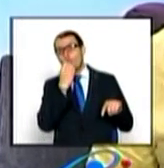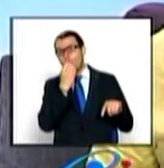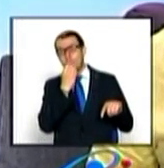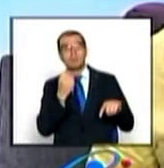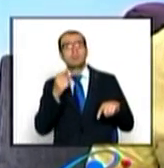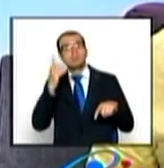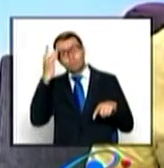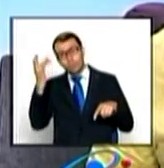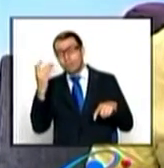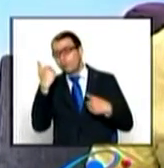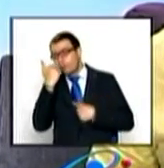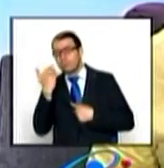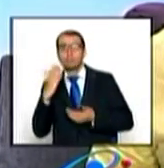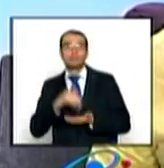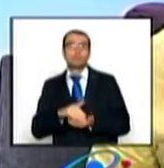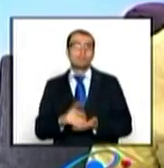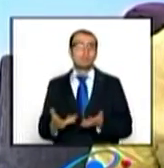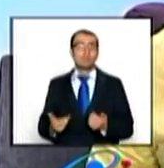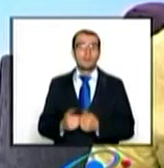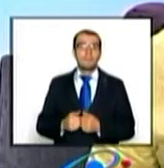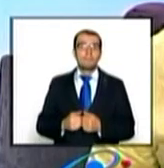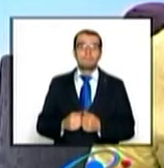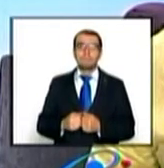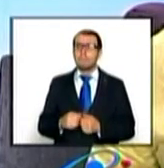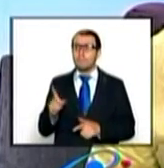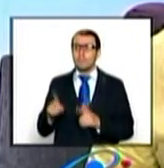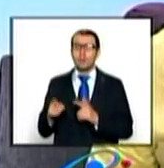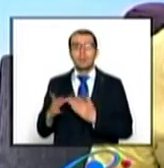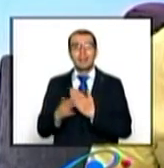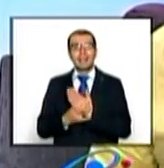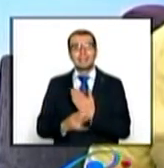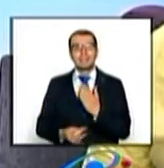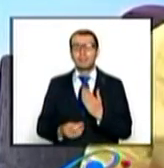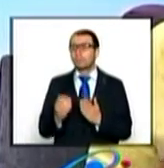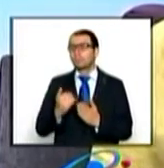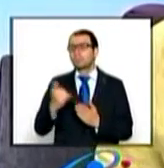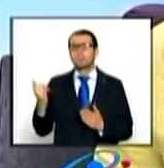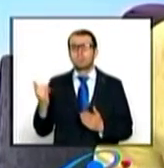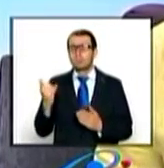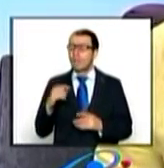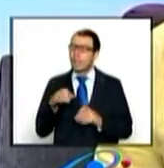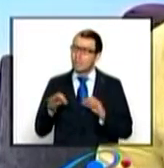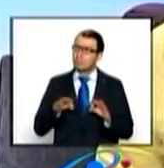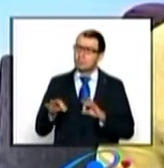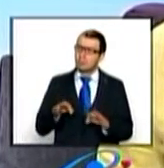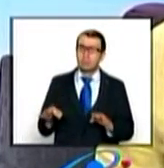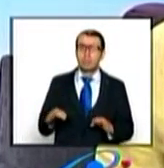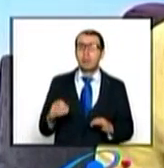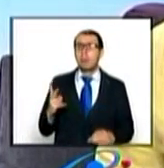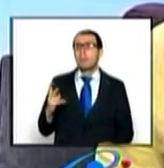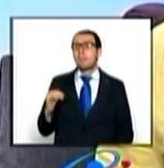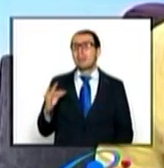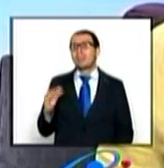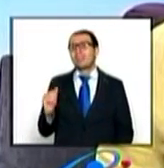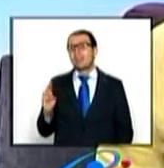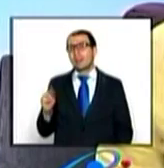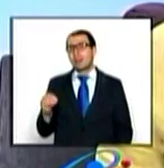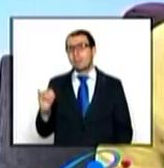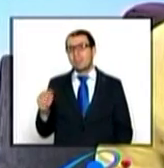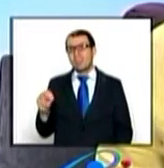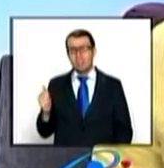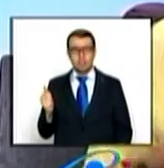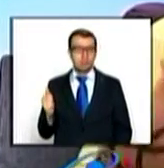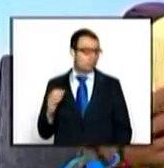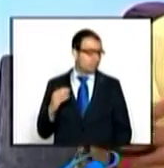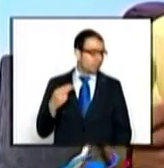también con el tema de los aceites grasos. Porque sí, entonces hablamos de vitaminas, de oligoelementos y